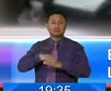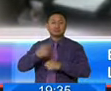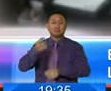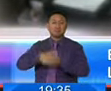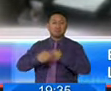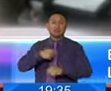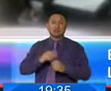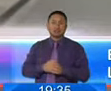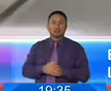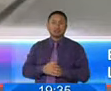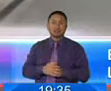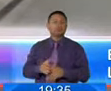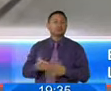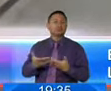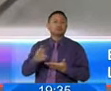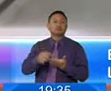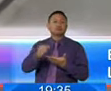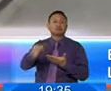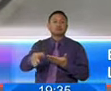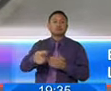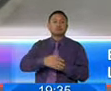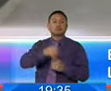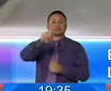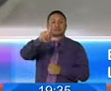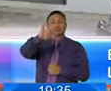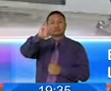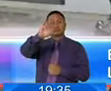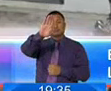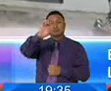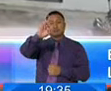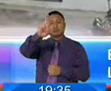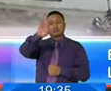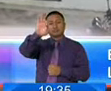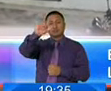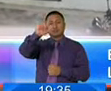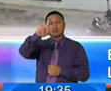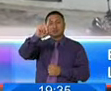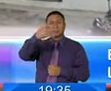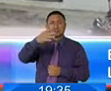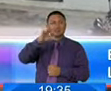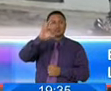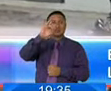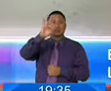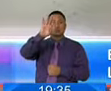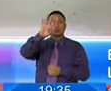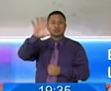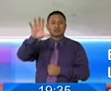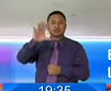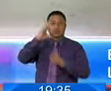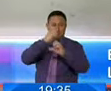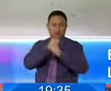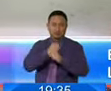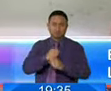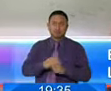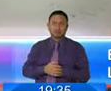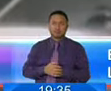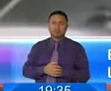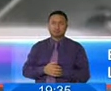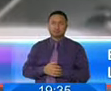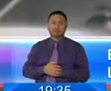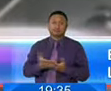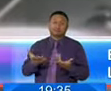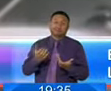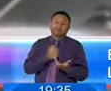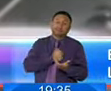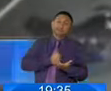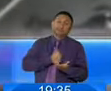día. El hecho se registró en el Cantón La Libertad aproximadamente a las 20 horas con 45 minutos. Y lamentablemente en un descuido de